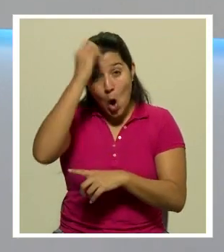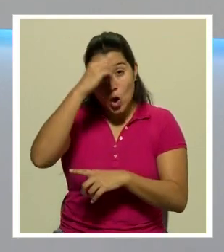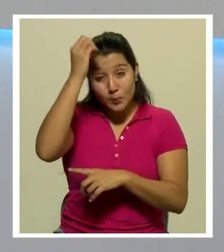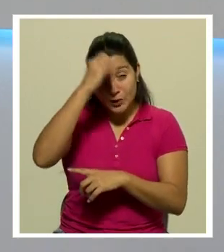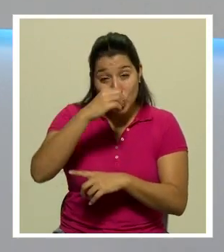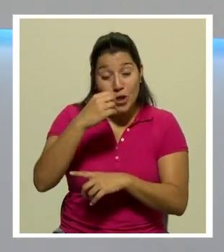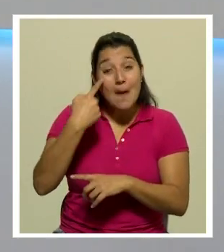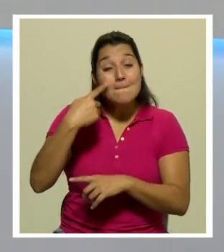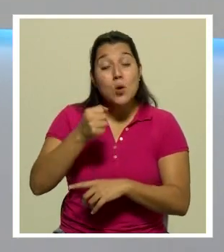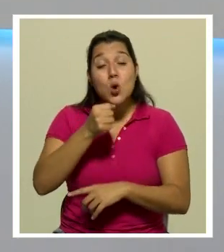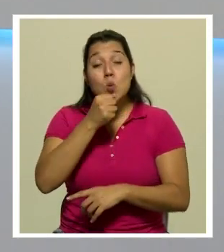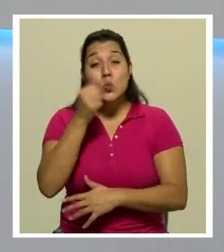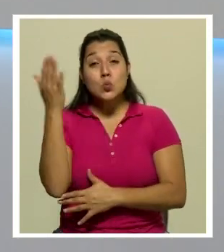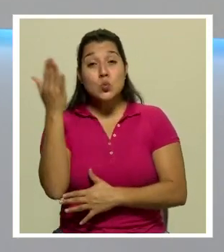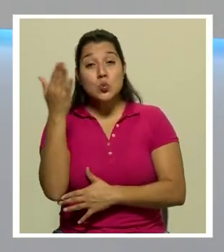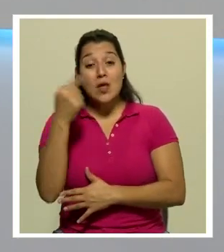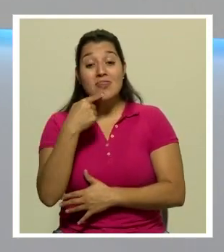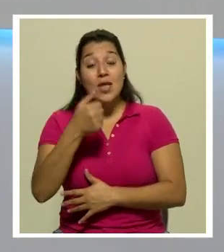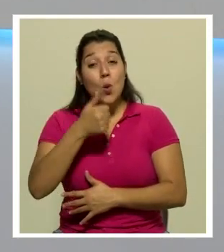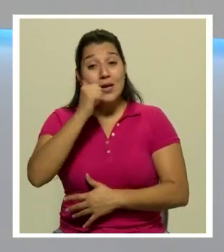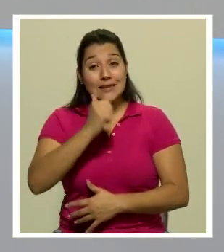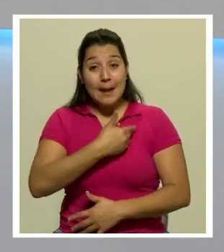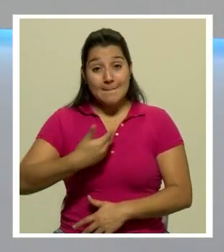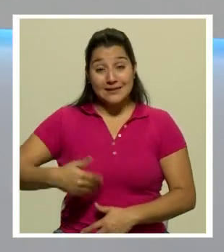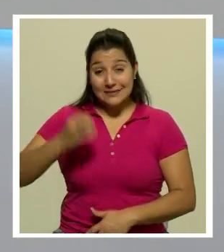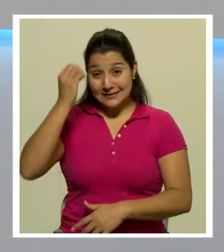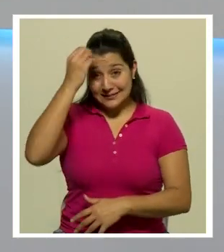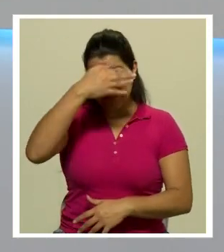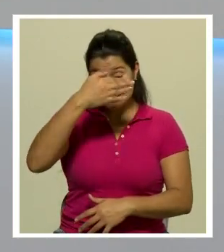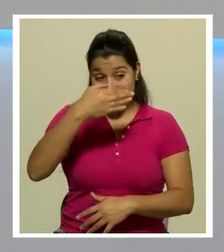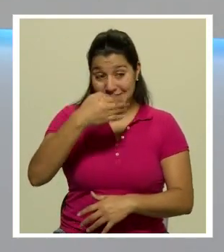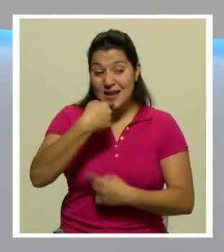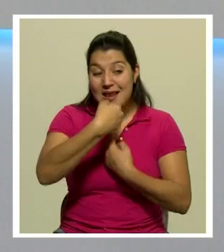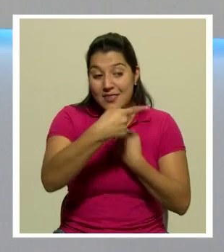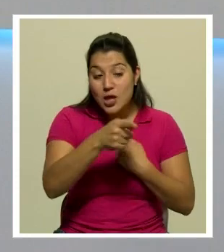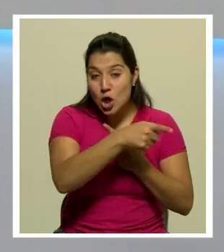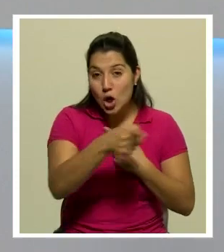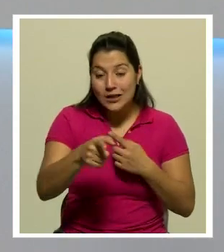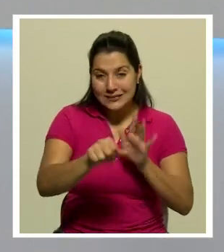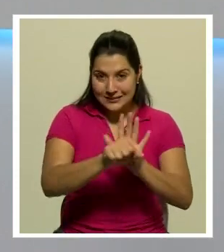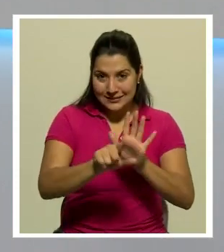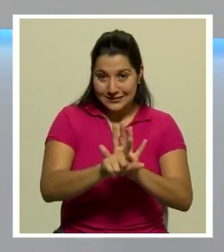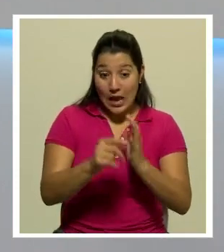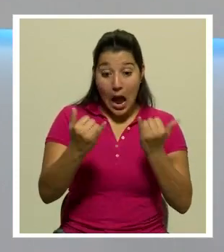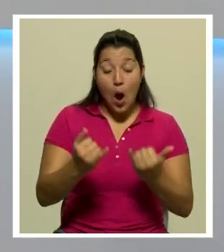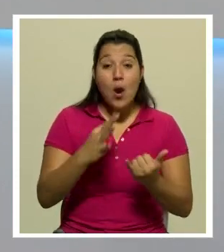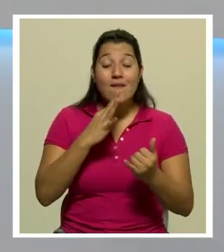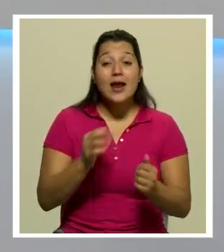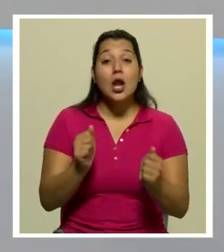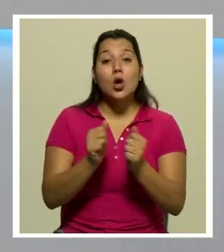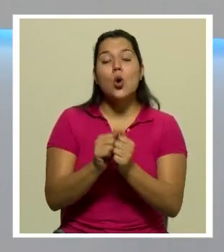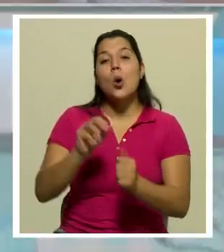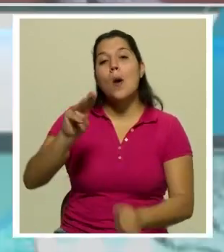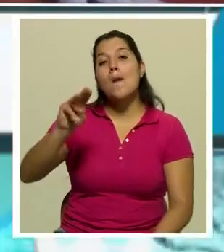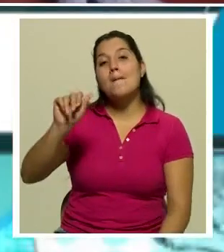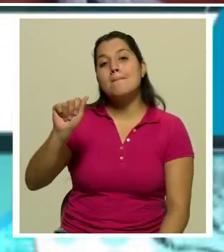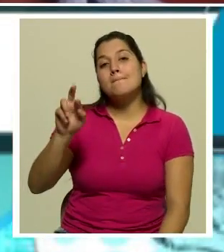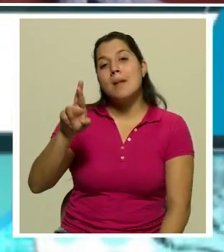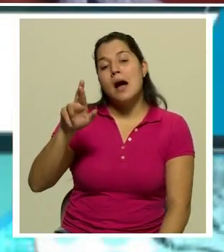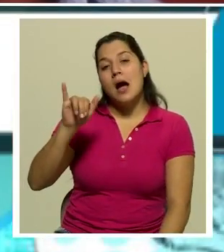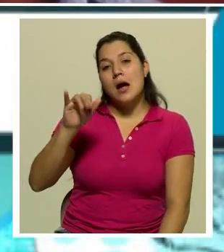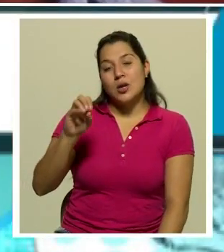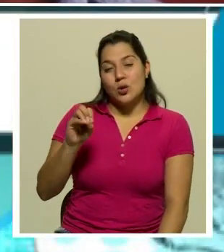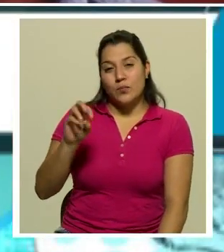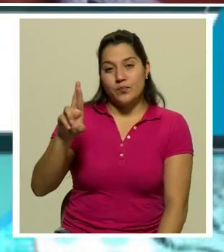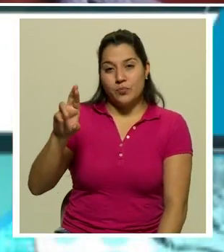el presidente Carlos Alvarado ante los diputados. Para eso vamos a conversar ahora con don Mario Rojas Vilches,